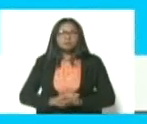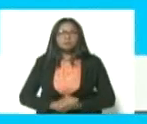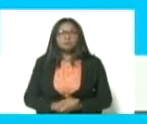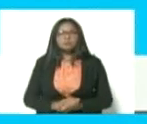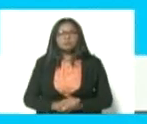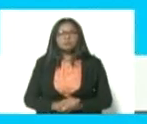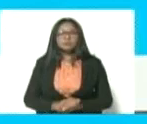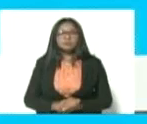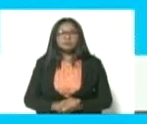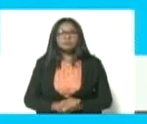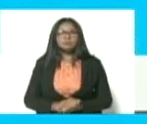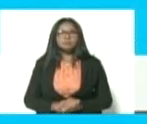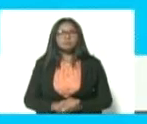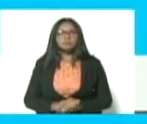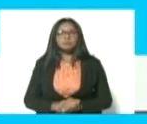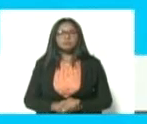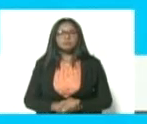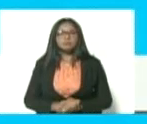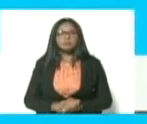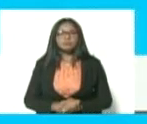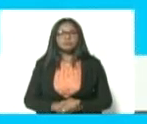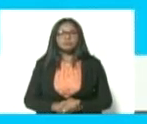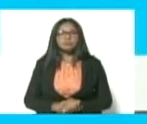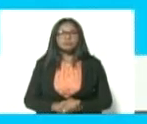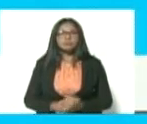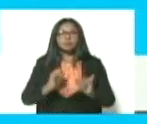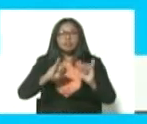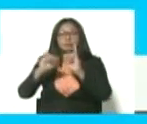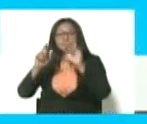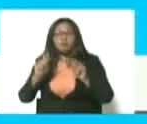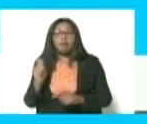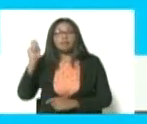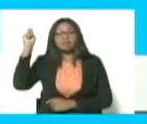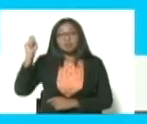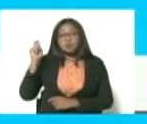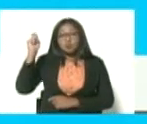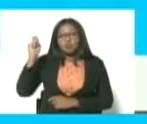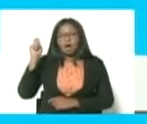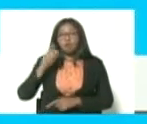el trabajo. Igualmente los diputados y diputadas